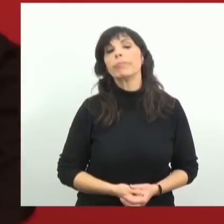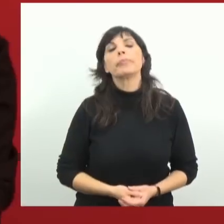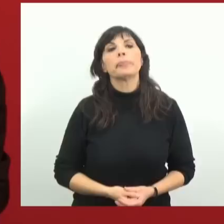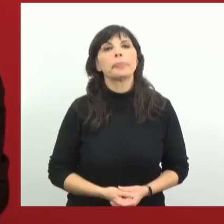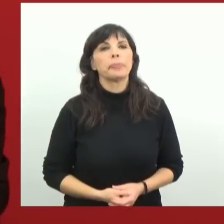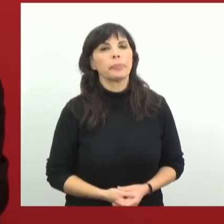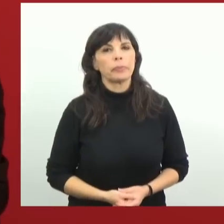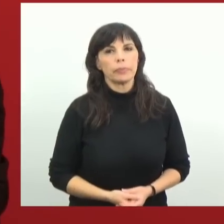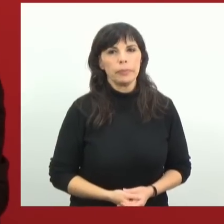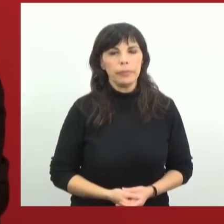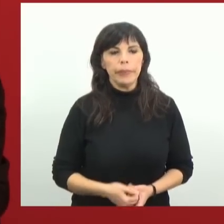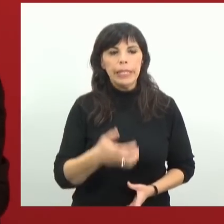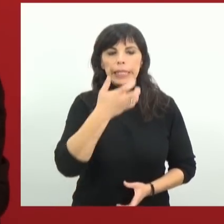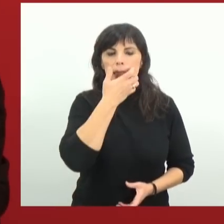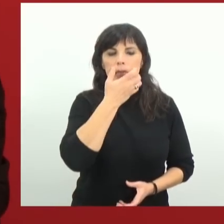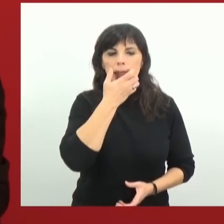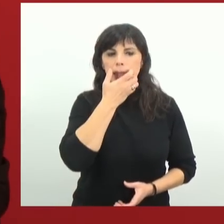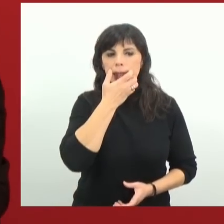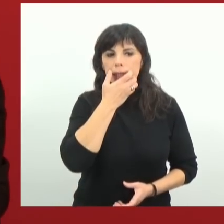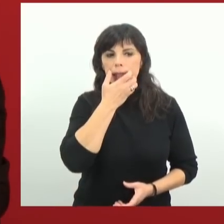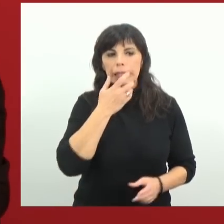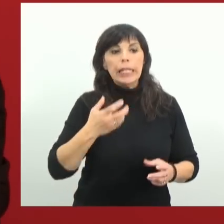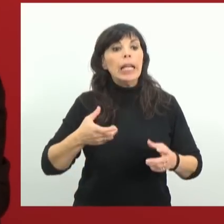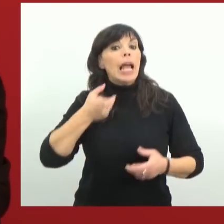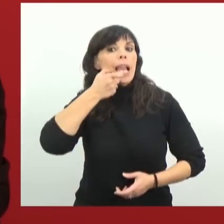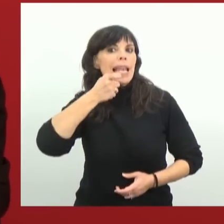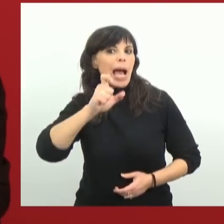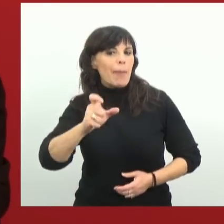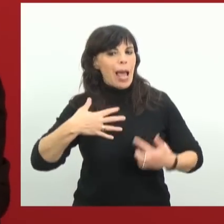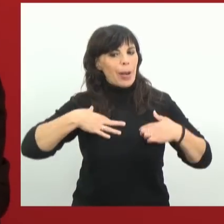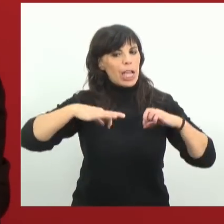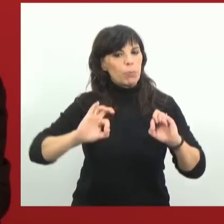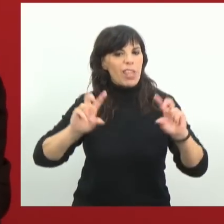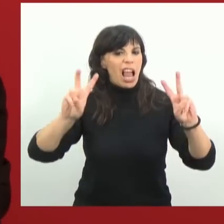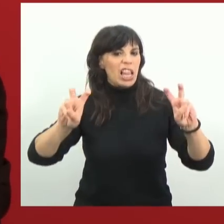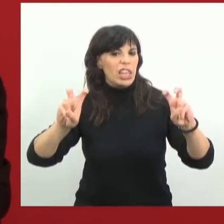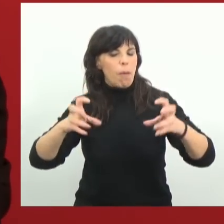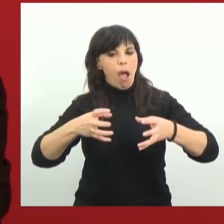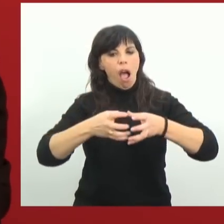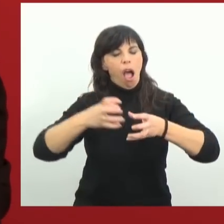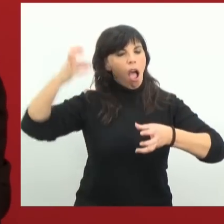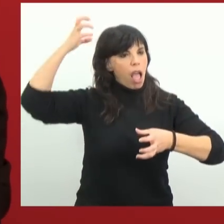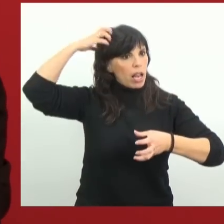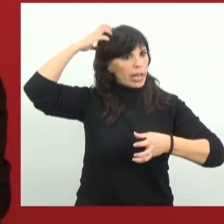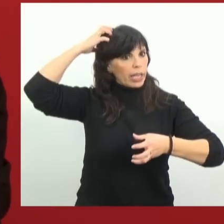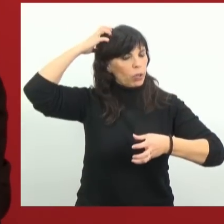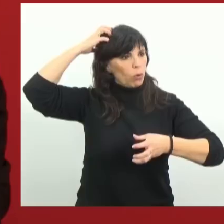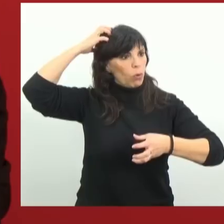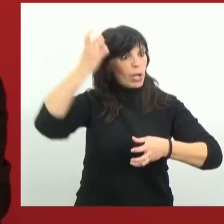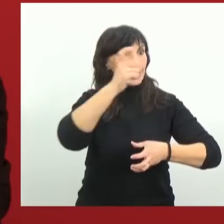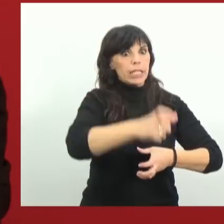Cuando alguien oye la palabra del reino, cuando alguien oye la palabra que contiene el reino